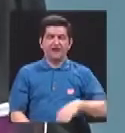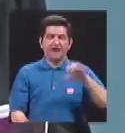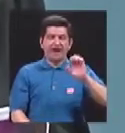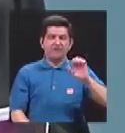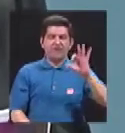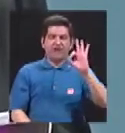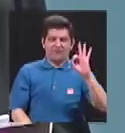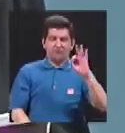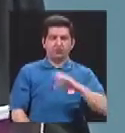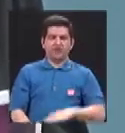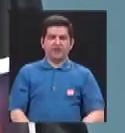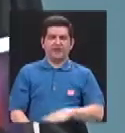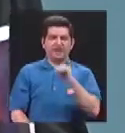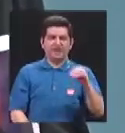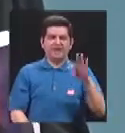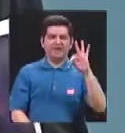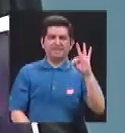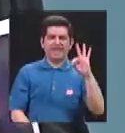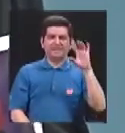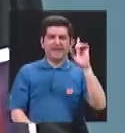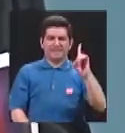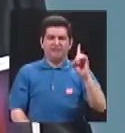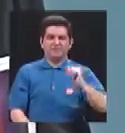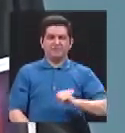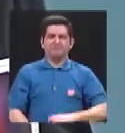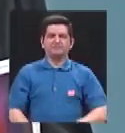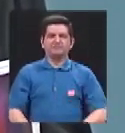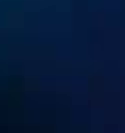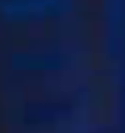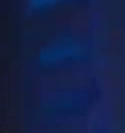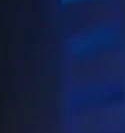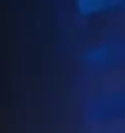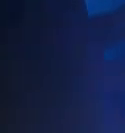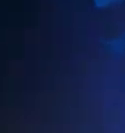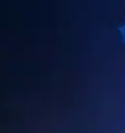don Enrique Fuster y Teresa Darby?